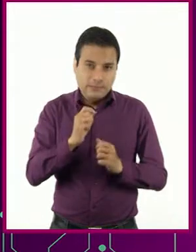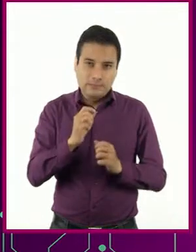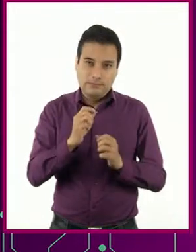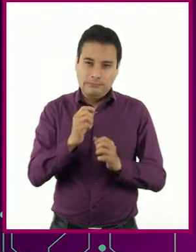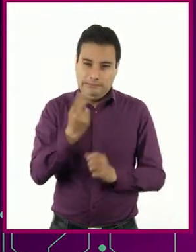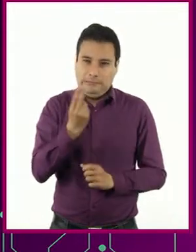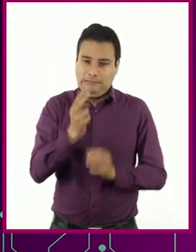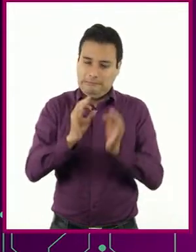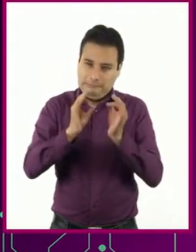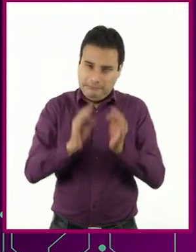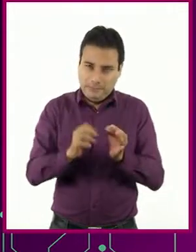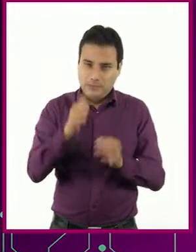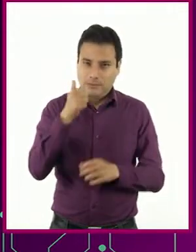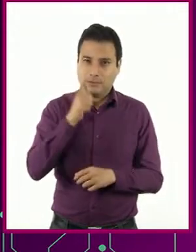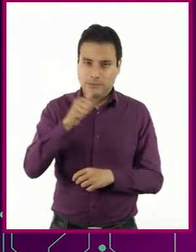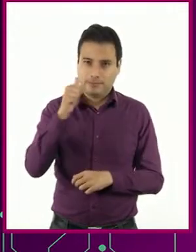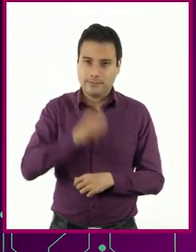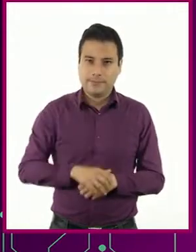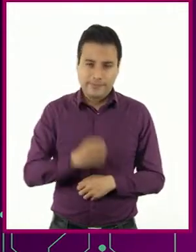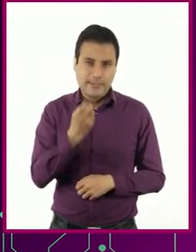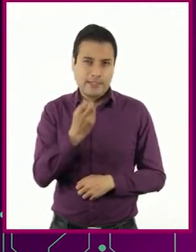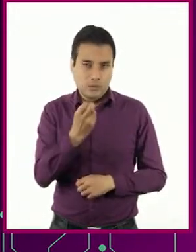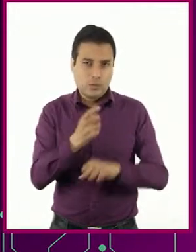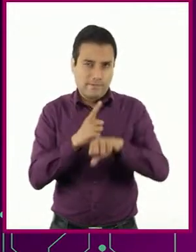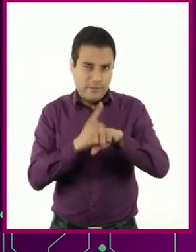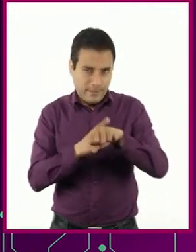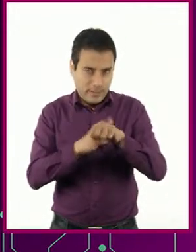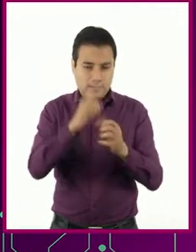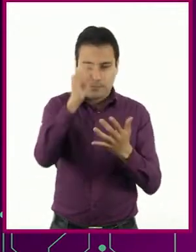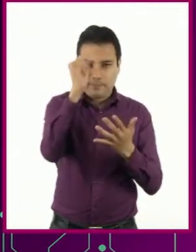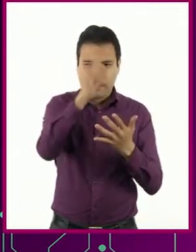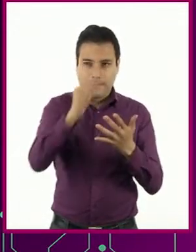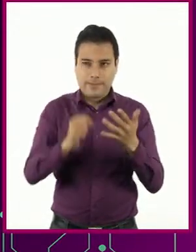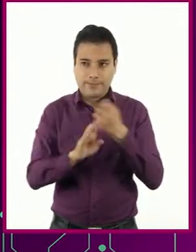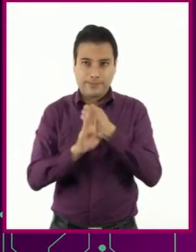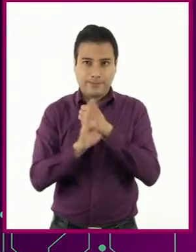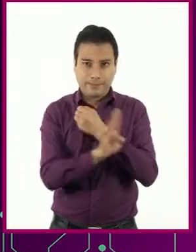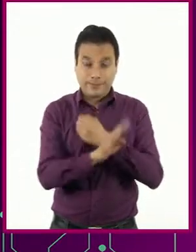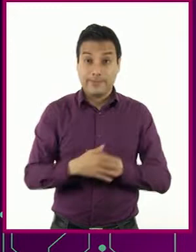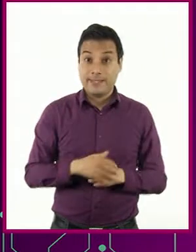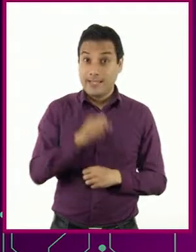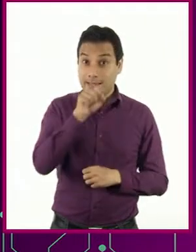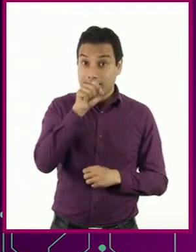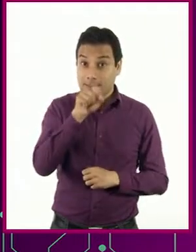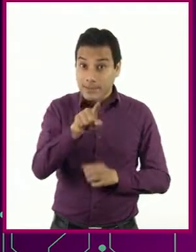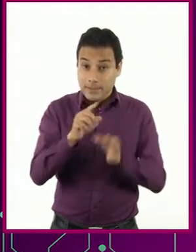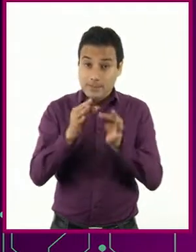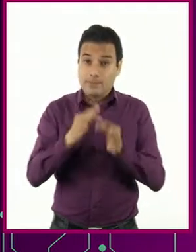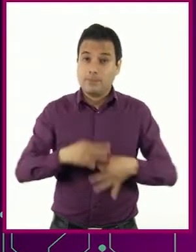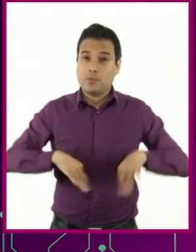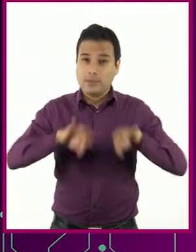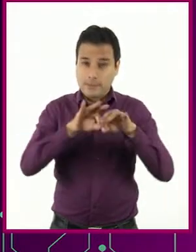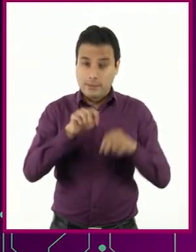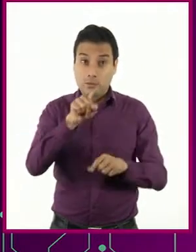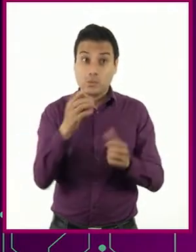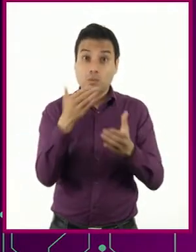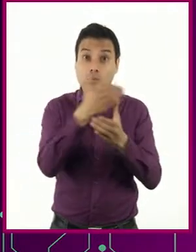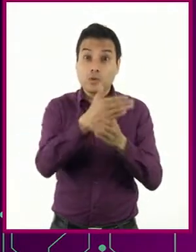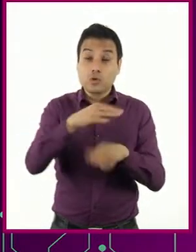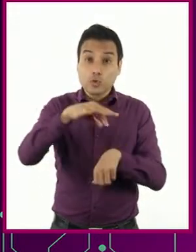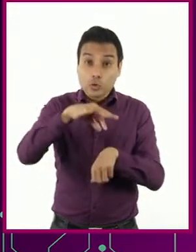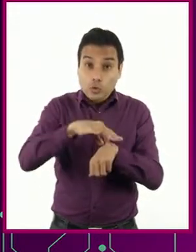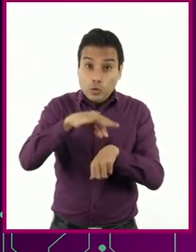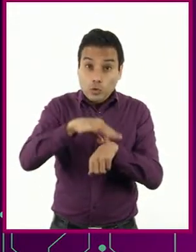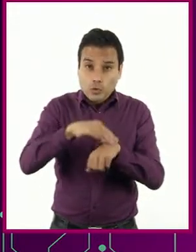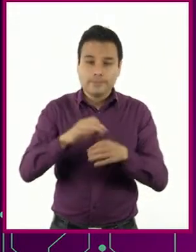poder evitar todos estos tipos de enfermedades. A su vez, también es importante que acudan a su dentista por lo